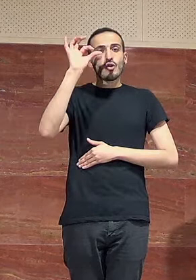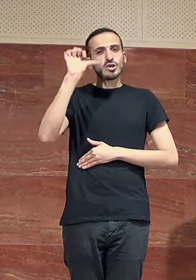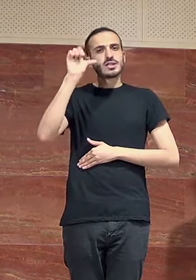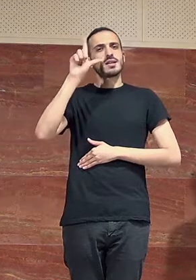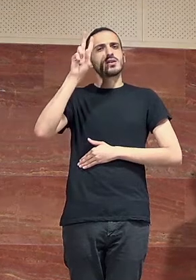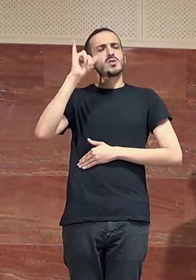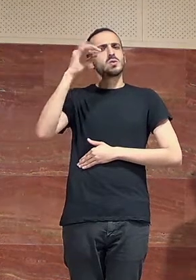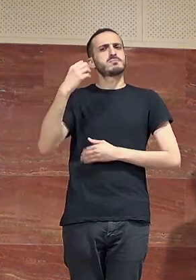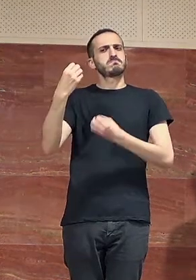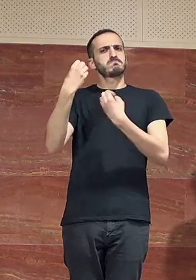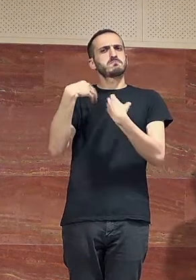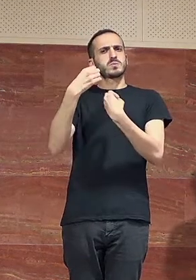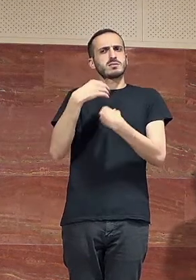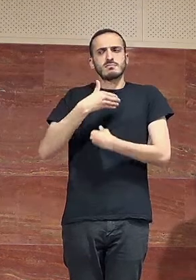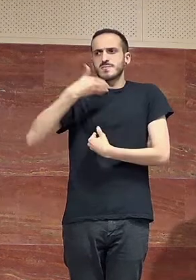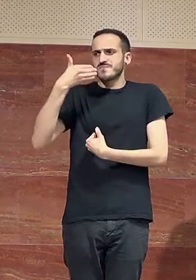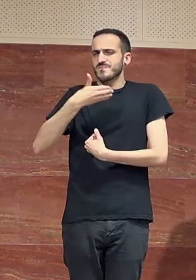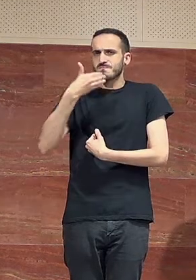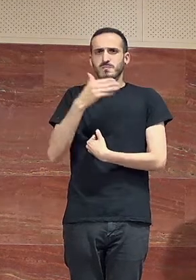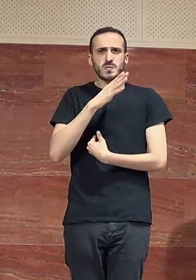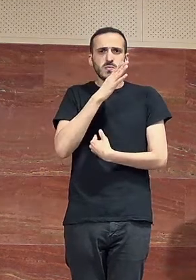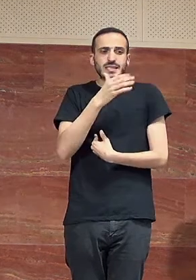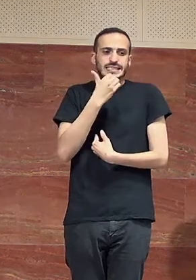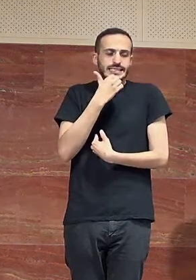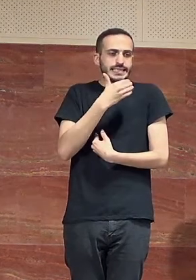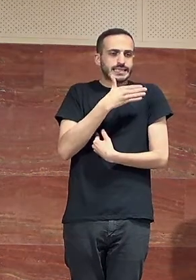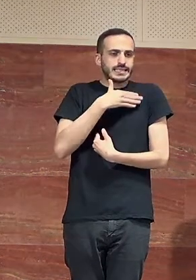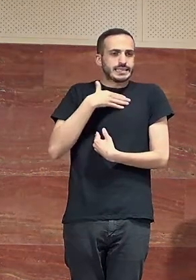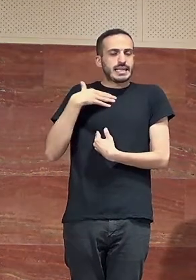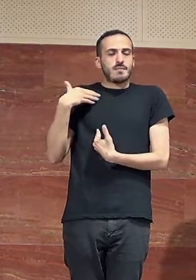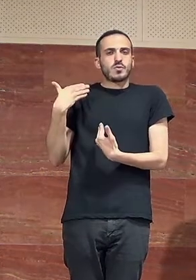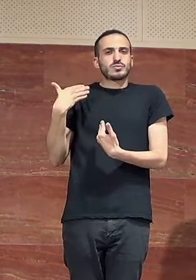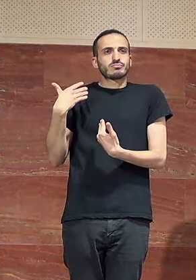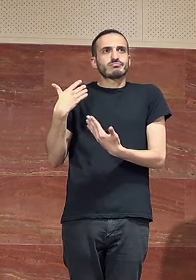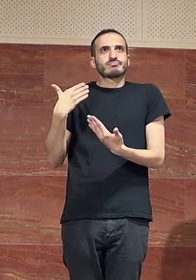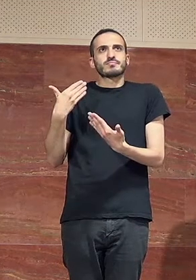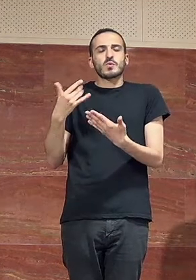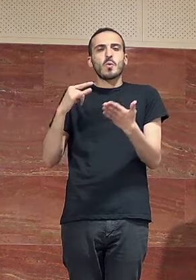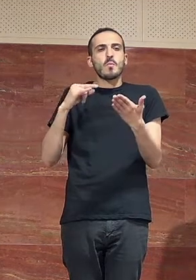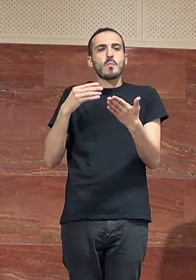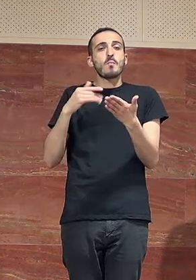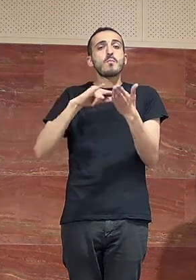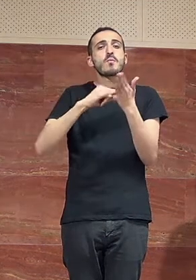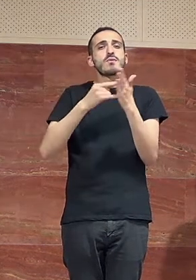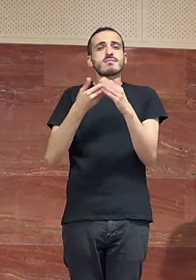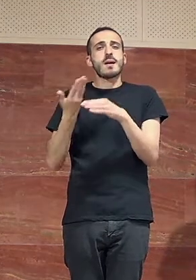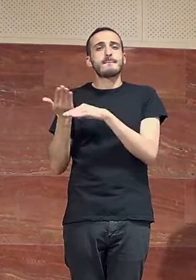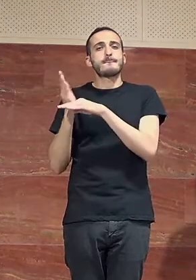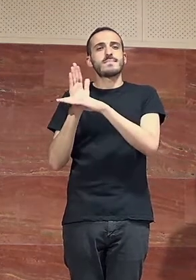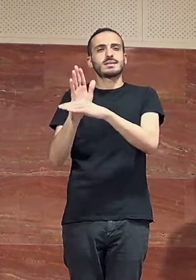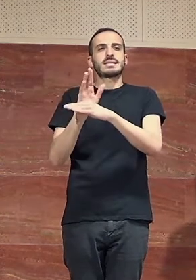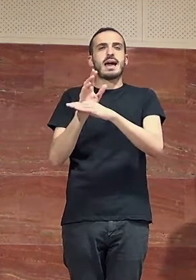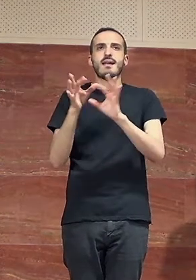ciudad, eso es imprescindible para poder ir tanteando cómo se hace el urbanismo, que eso tiene que estar centrado en el usuario, no centrado en el